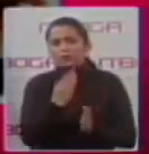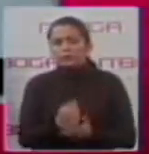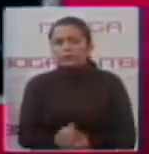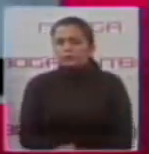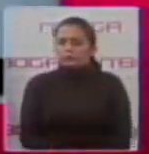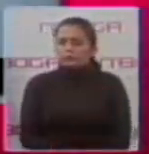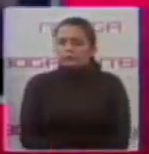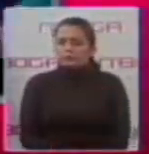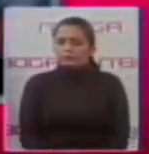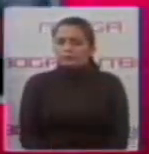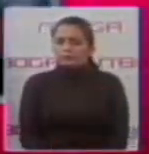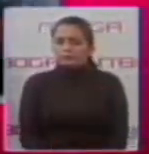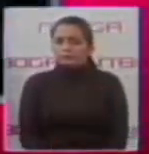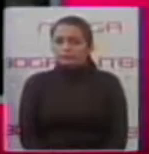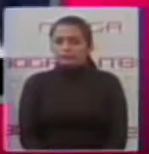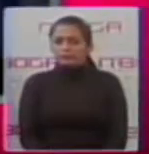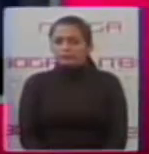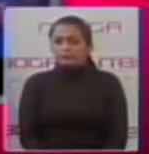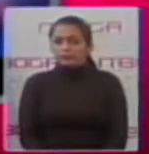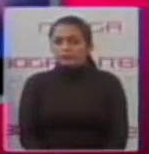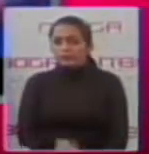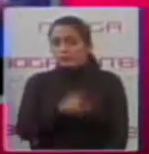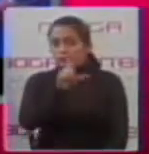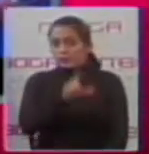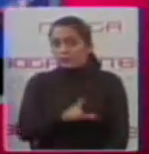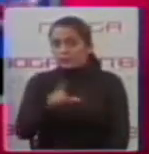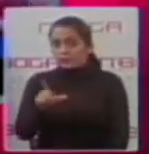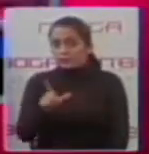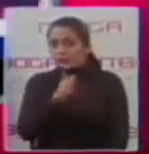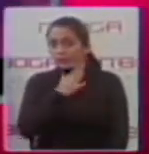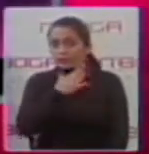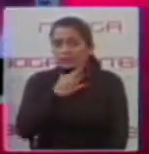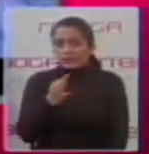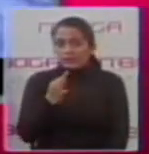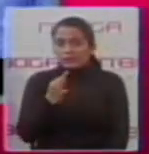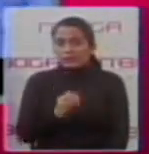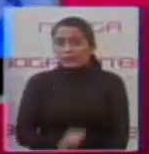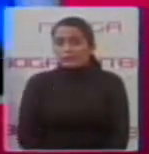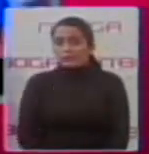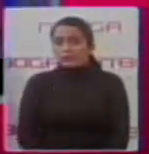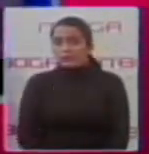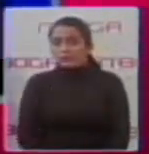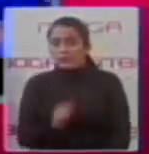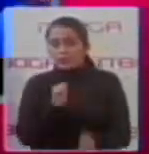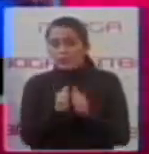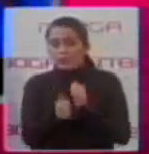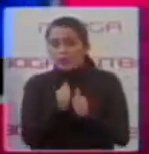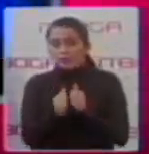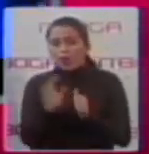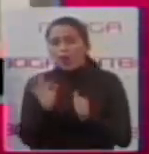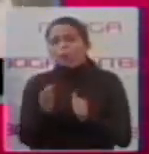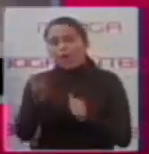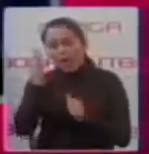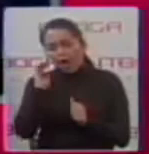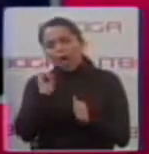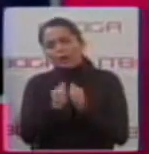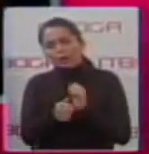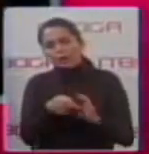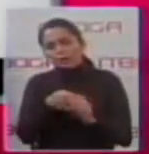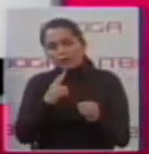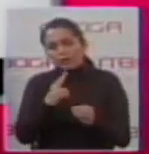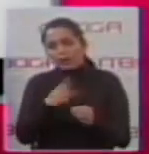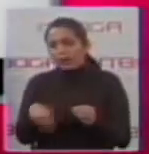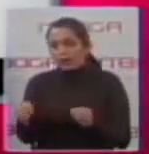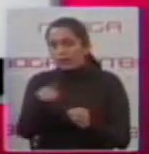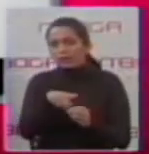Bueno, a quienes les gusta el deporte, deportistas, exdeportistas, y quienes están de